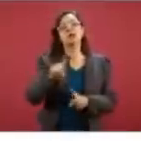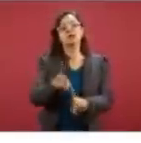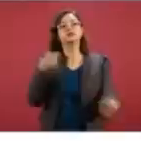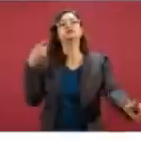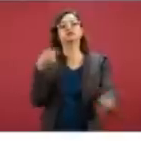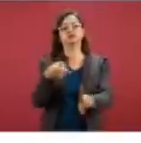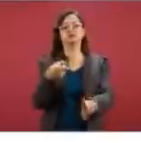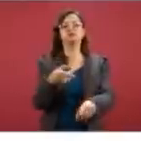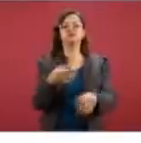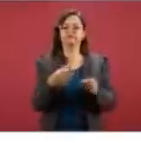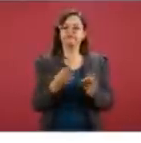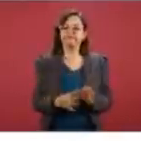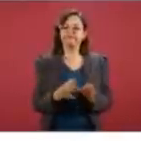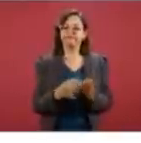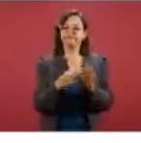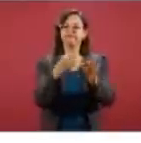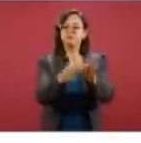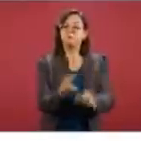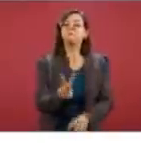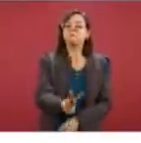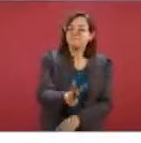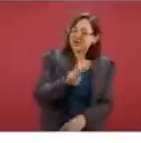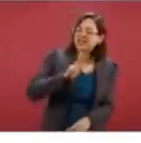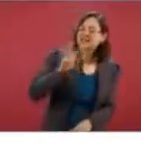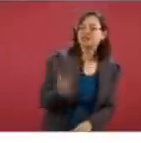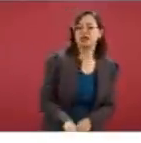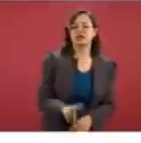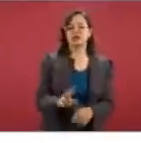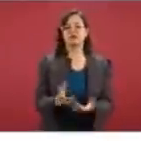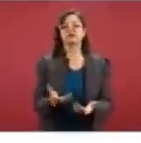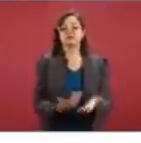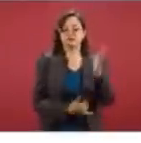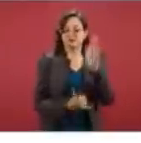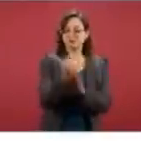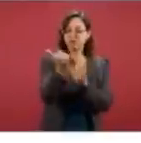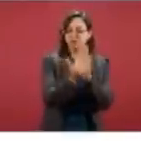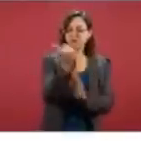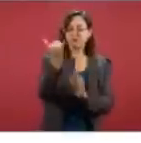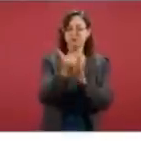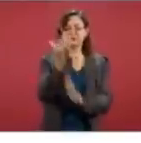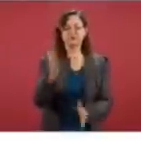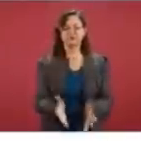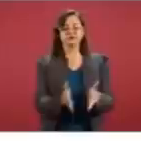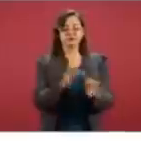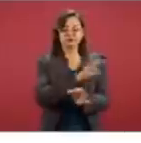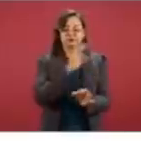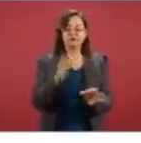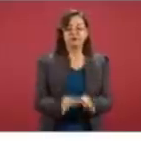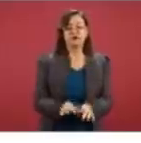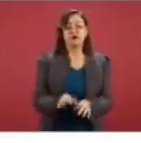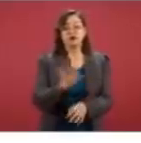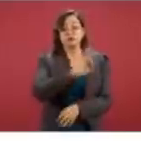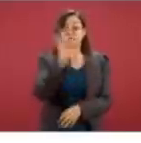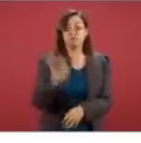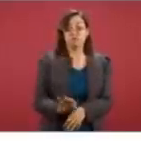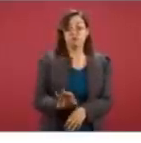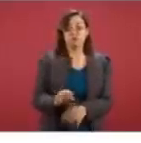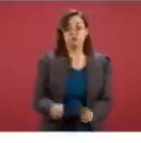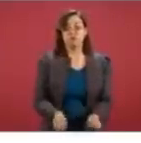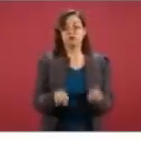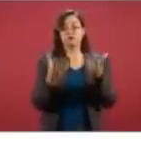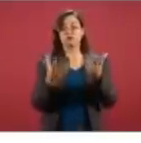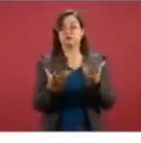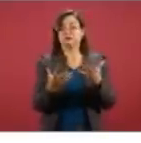debido para que podamos realmente ejecutarlos e implementarlos. Es una cifra muy importante,